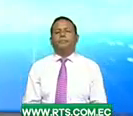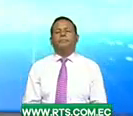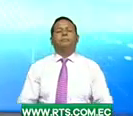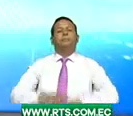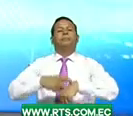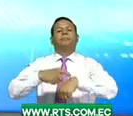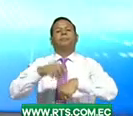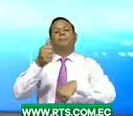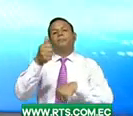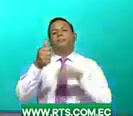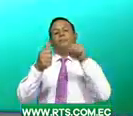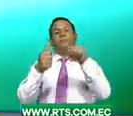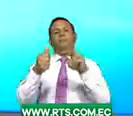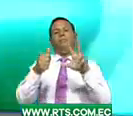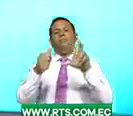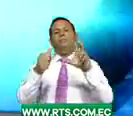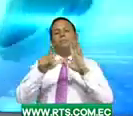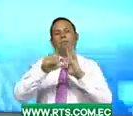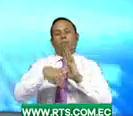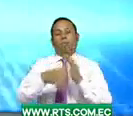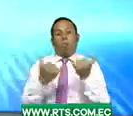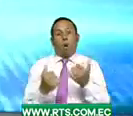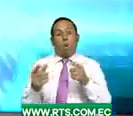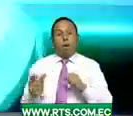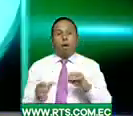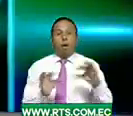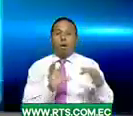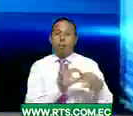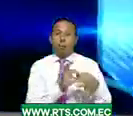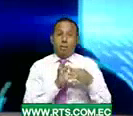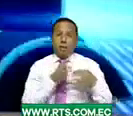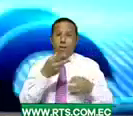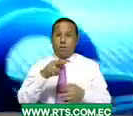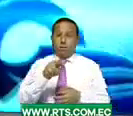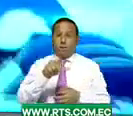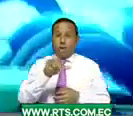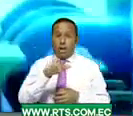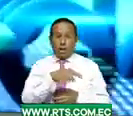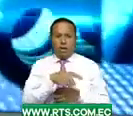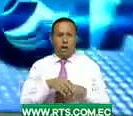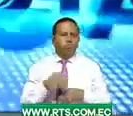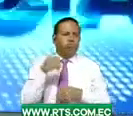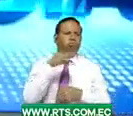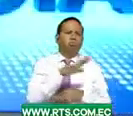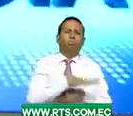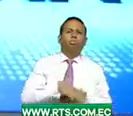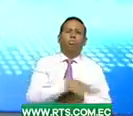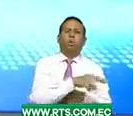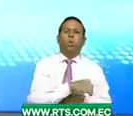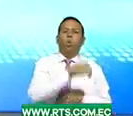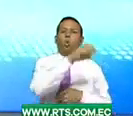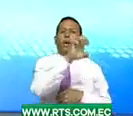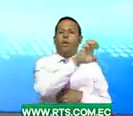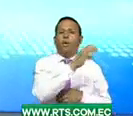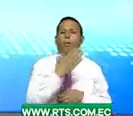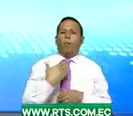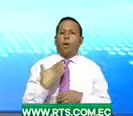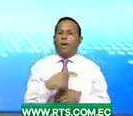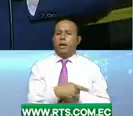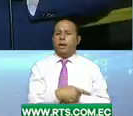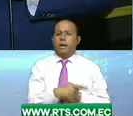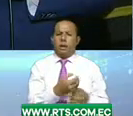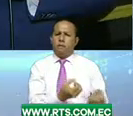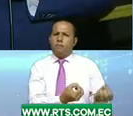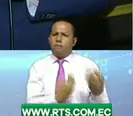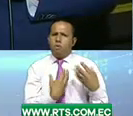22 horas con 13 minutos, amigos, y damos paso ya a nuestro compañero Charlie Pisa, quien se ha trasladado hasta el noroeste de Guayaquil y nos tiene información sobre